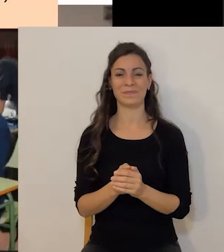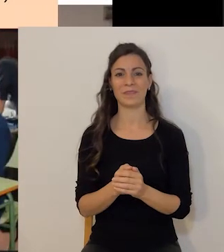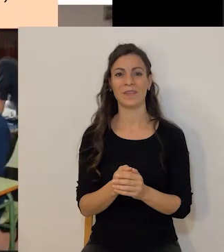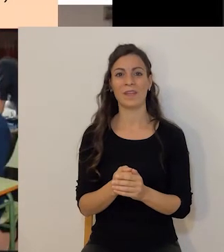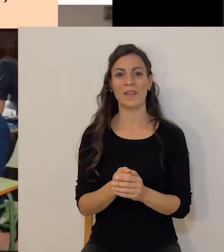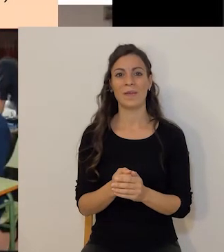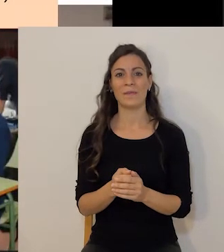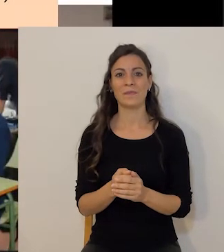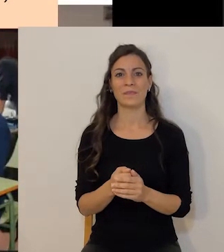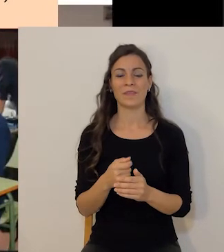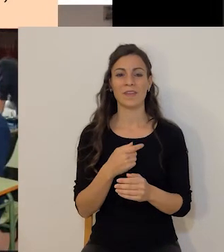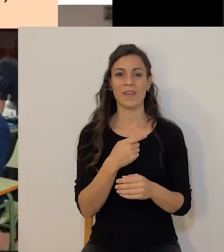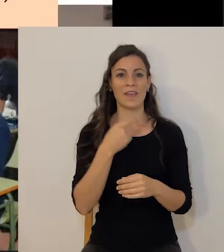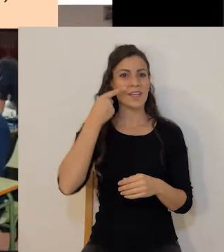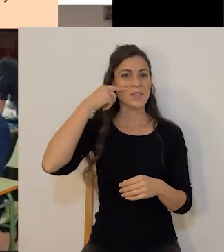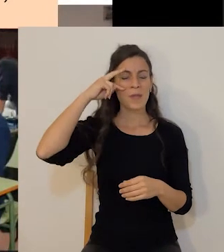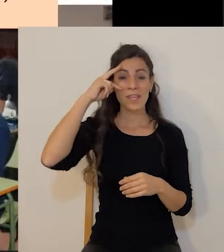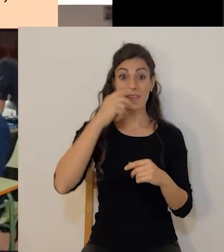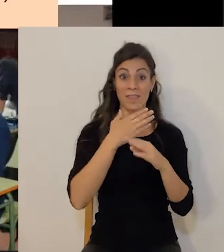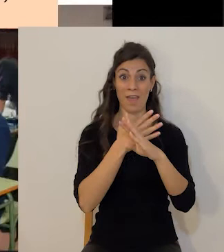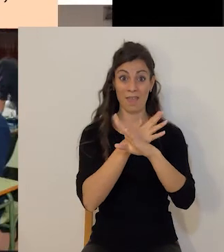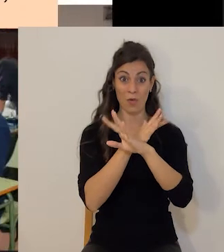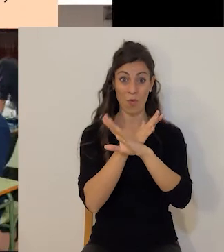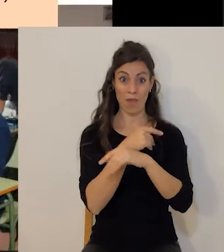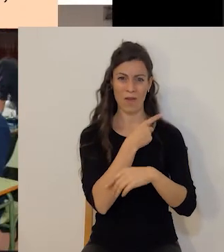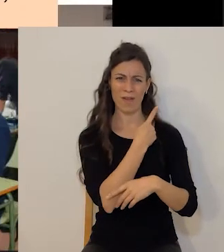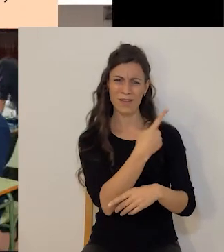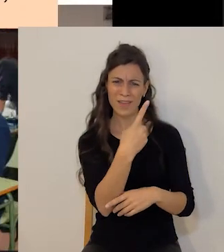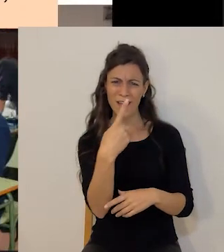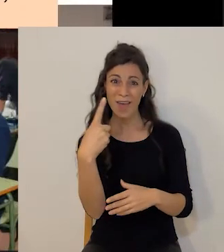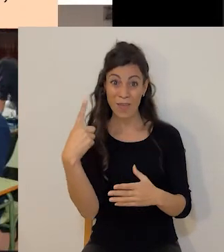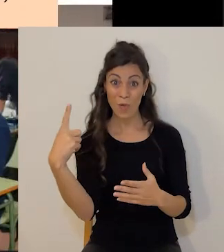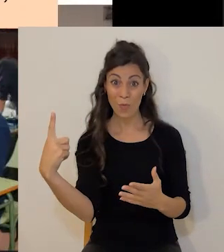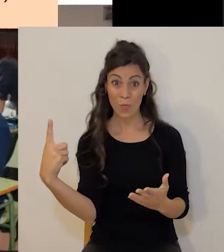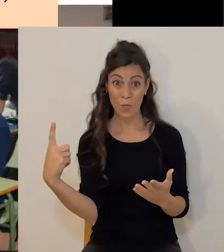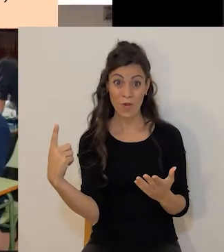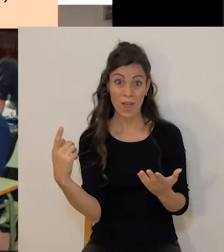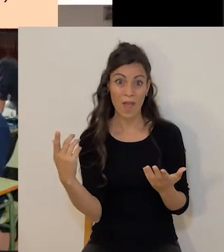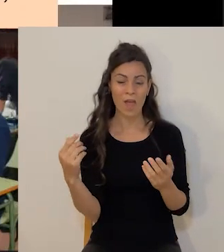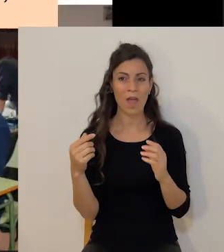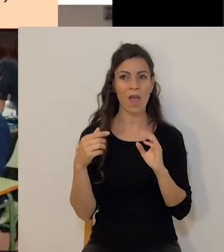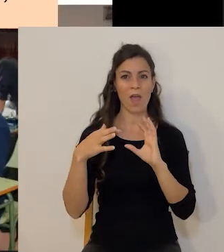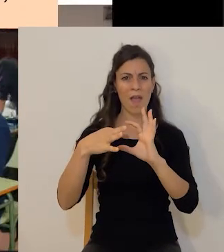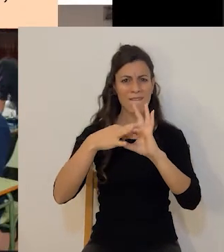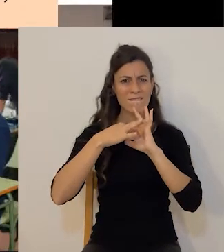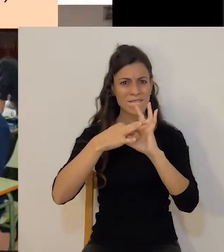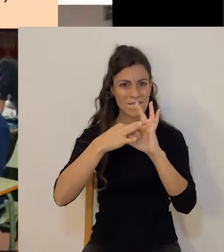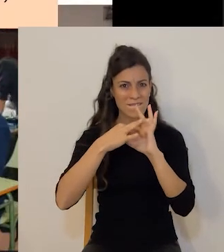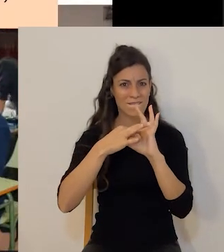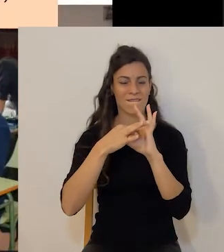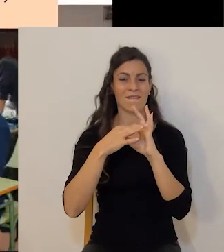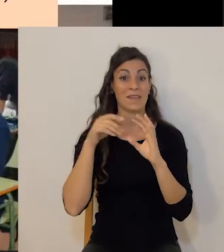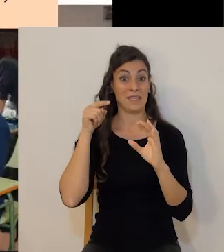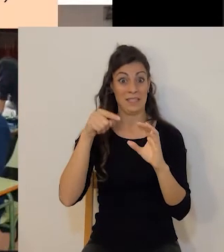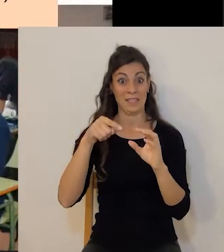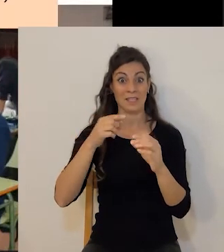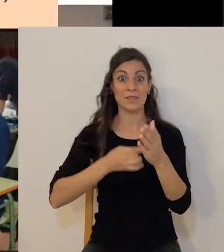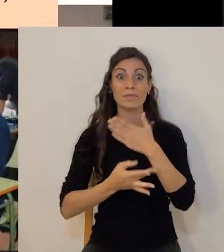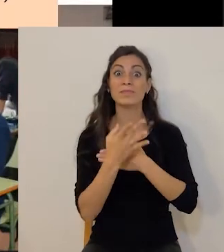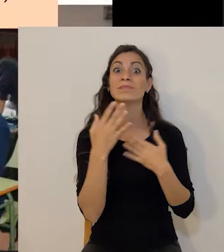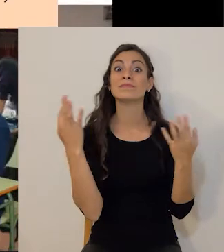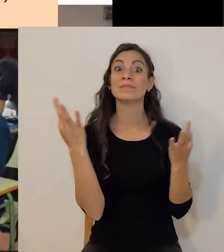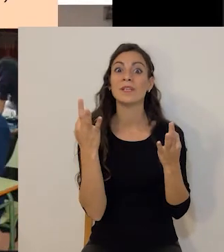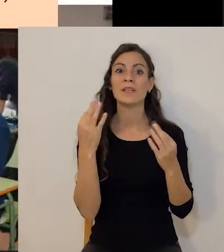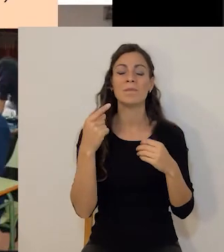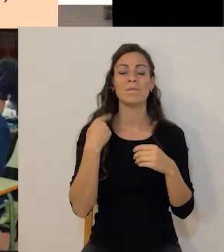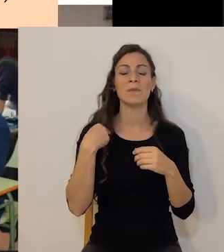que cada experiencia de juego, cada una de ellas, establece conexiones. Y eso genera una